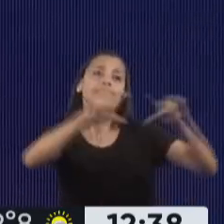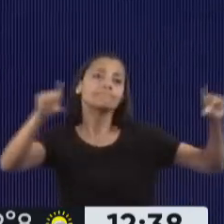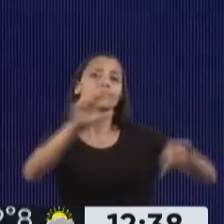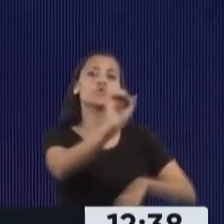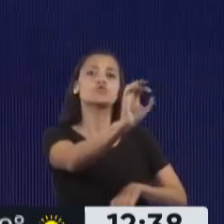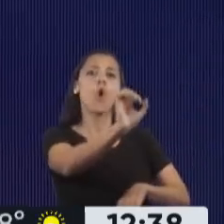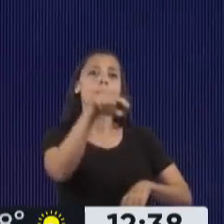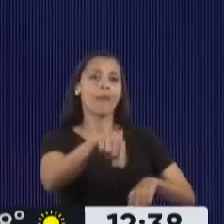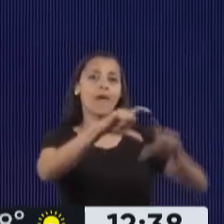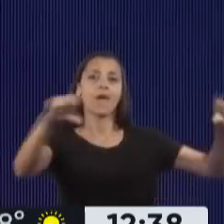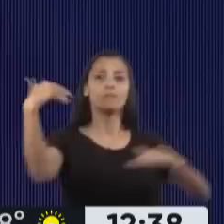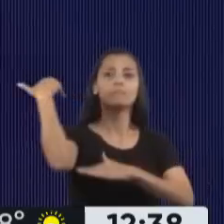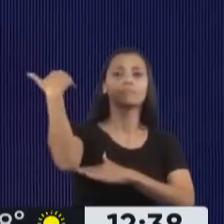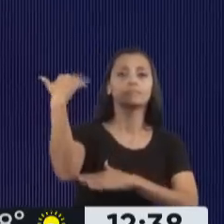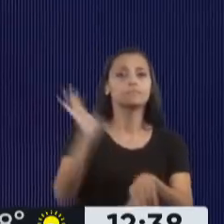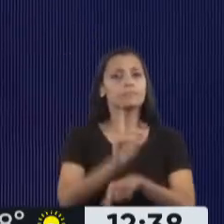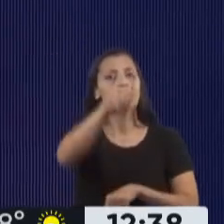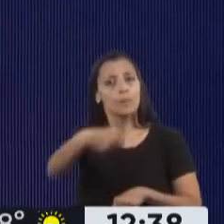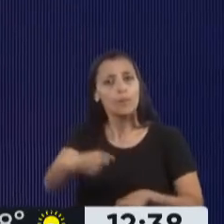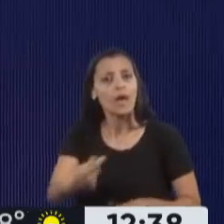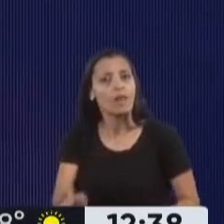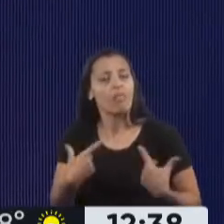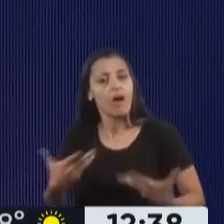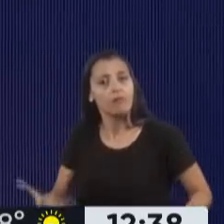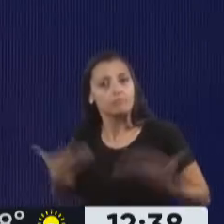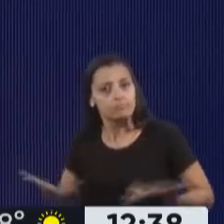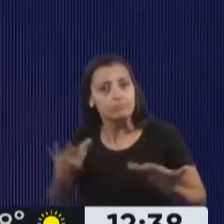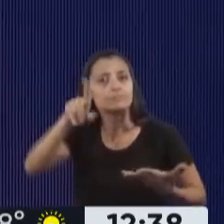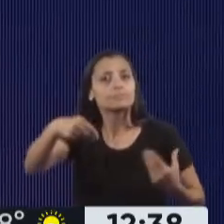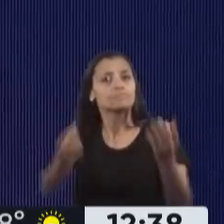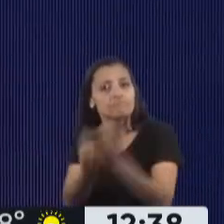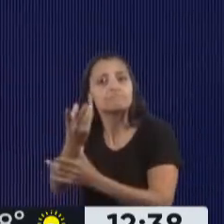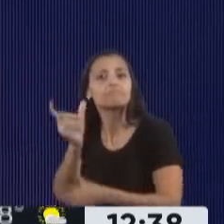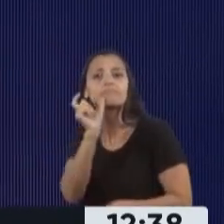coloquio, la motivación del mismo,